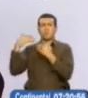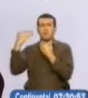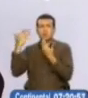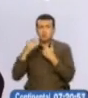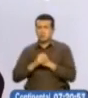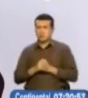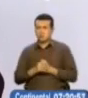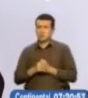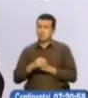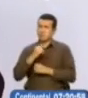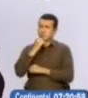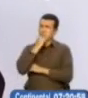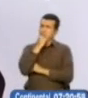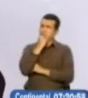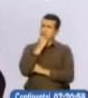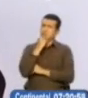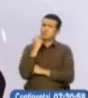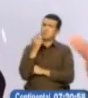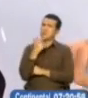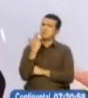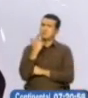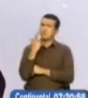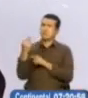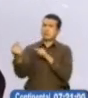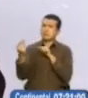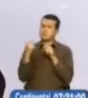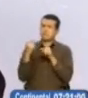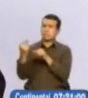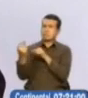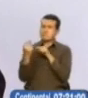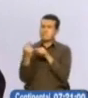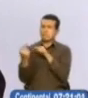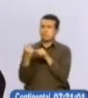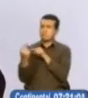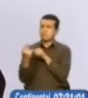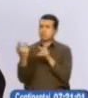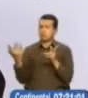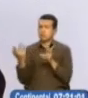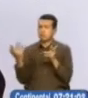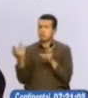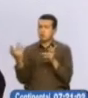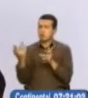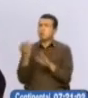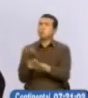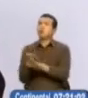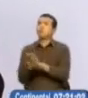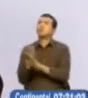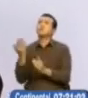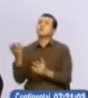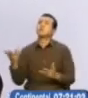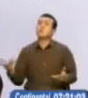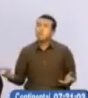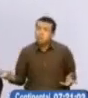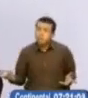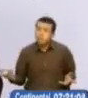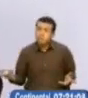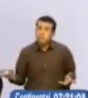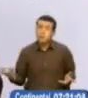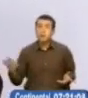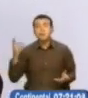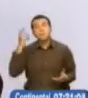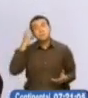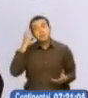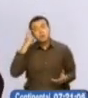que nos dejan, pero simplemente peleando desde esa base conservadora, ¿no? ¿Qué es lo que nos está ofreciendo la política? Yo creo que el